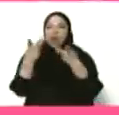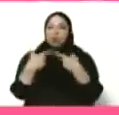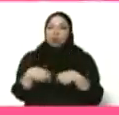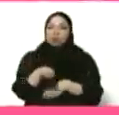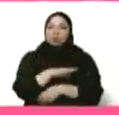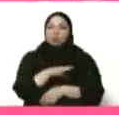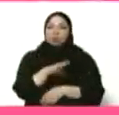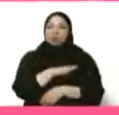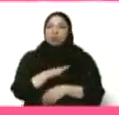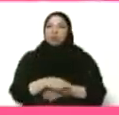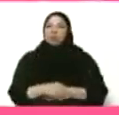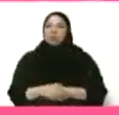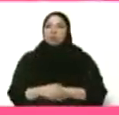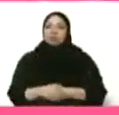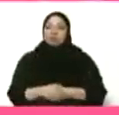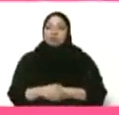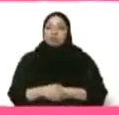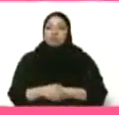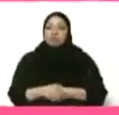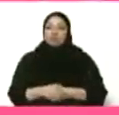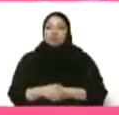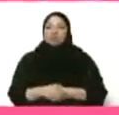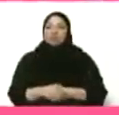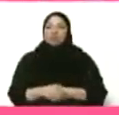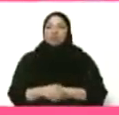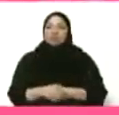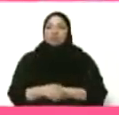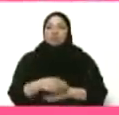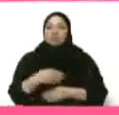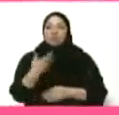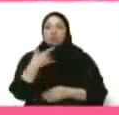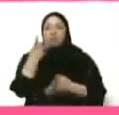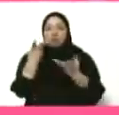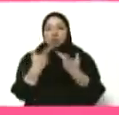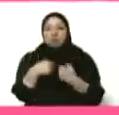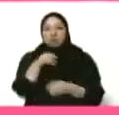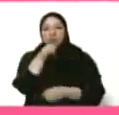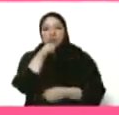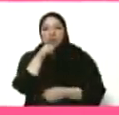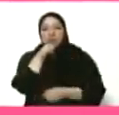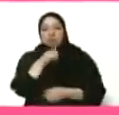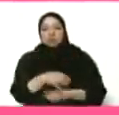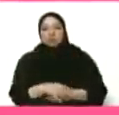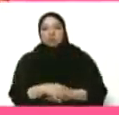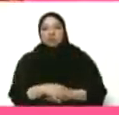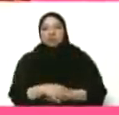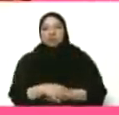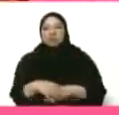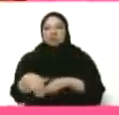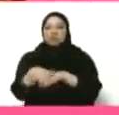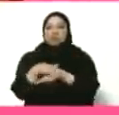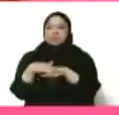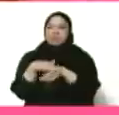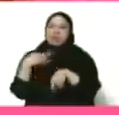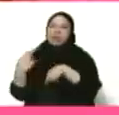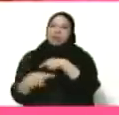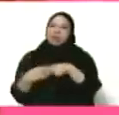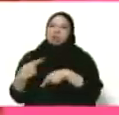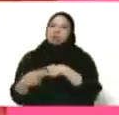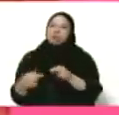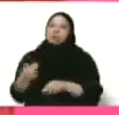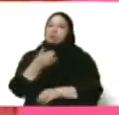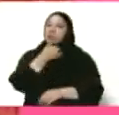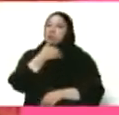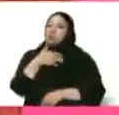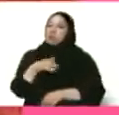mí? Cuando la cosa no es cuánto me toca a mí, sino qué debo hacer yo para que la revolución no se pierda.